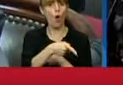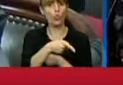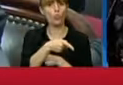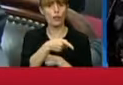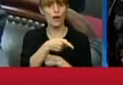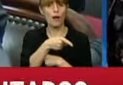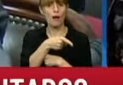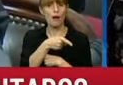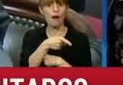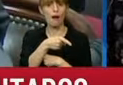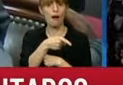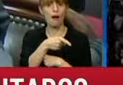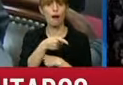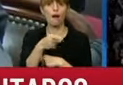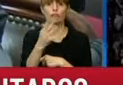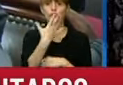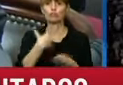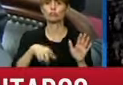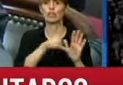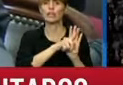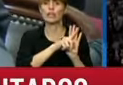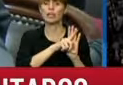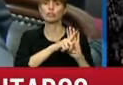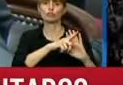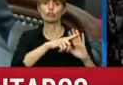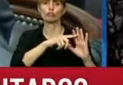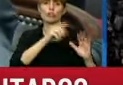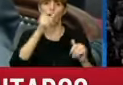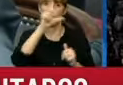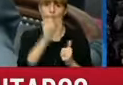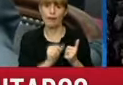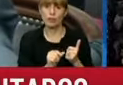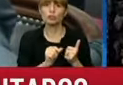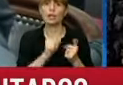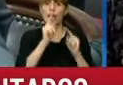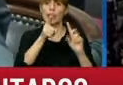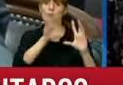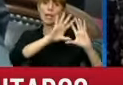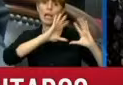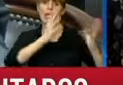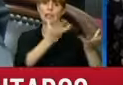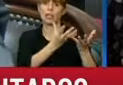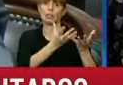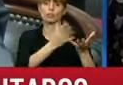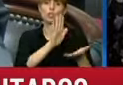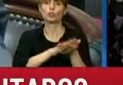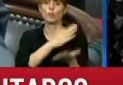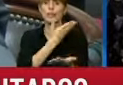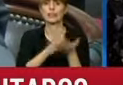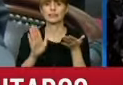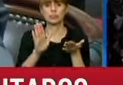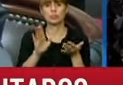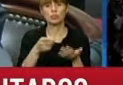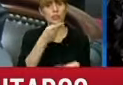del sábado y se te pasa. ¿Eh? Totalmente. Chao, querido mío. Chao, Edu. Abrazo muy grande.